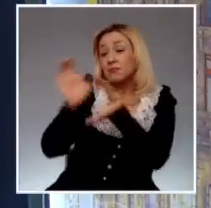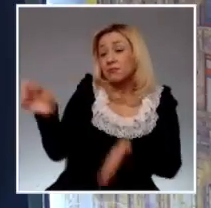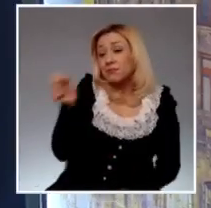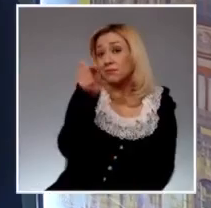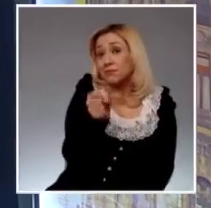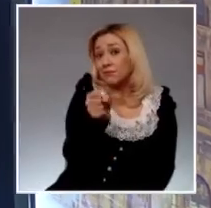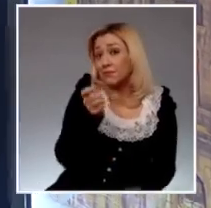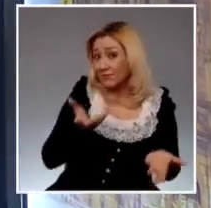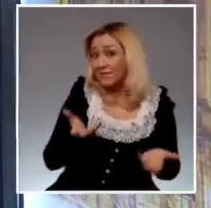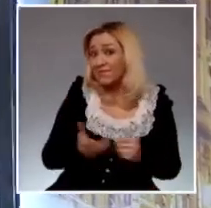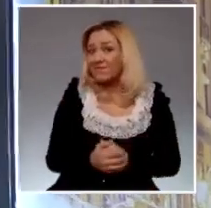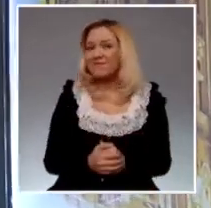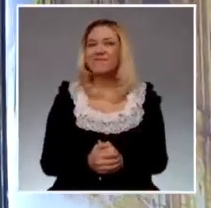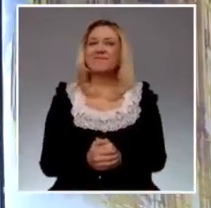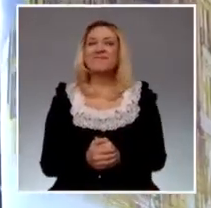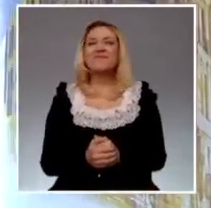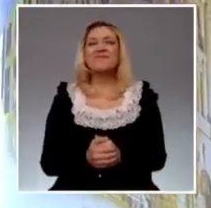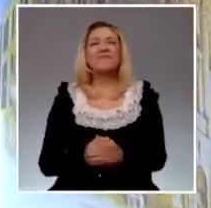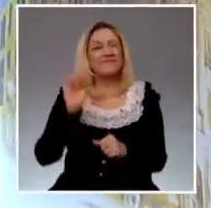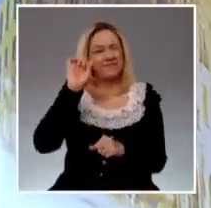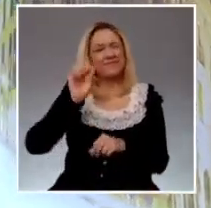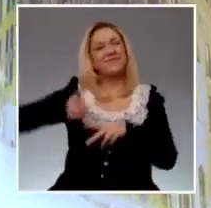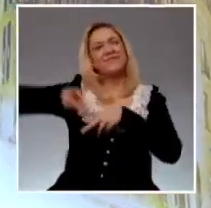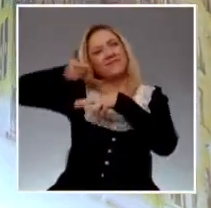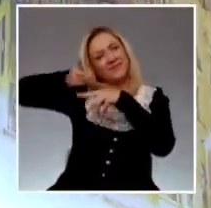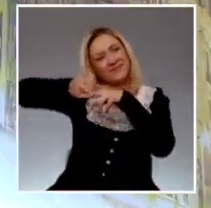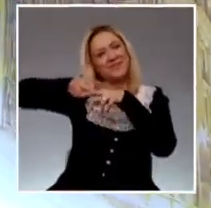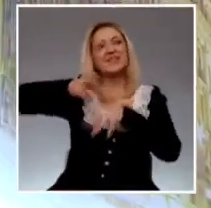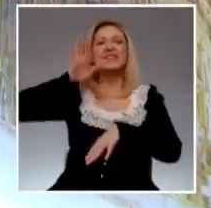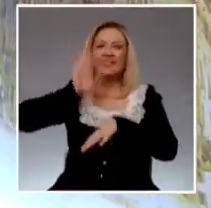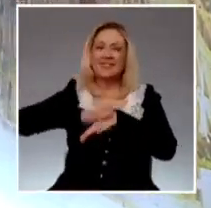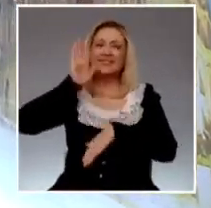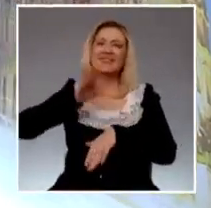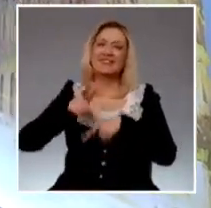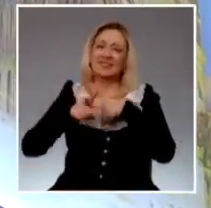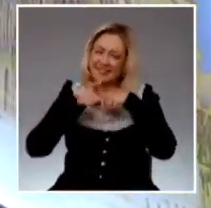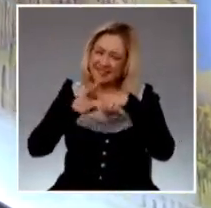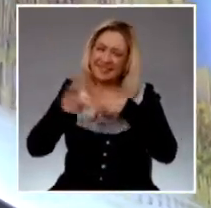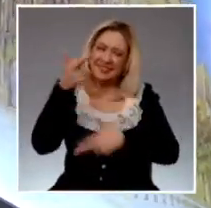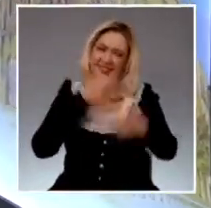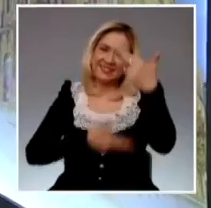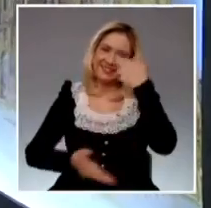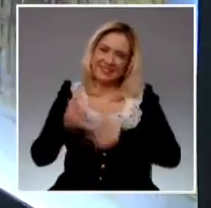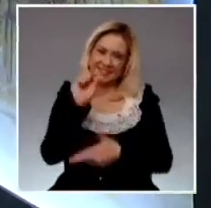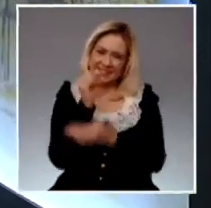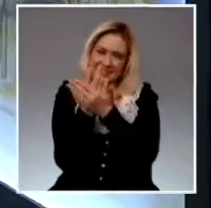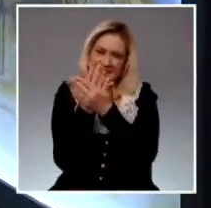Y con esta información es momento de hacer una nueva pausa, pero no se vaya, continuamos con más información.